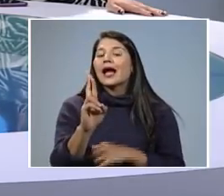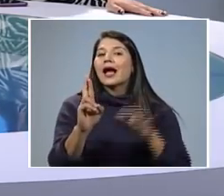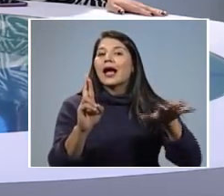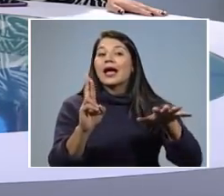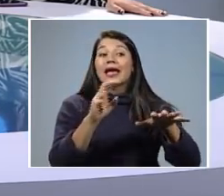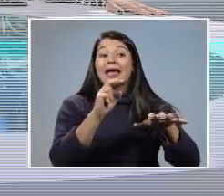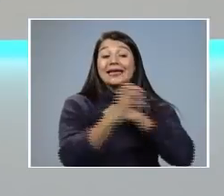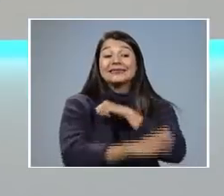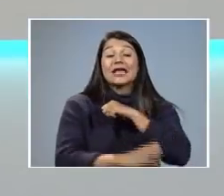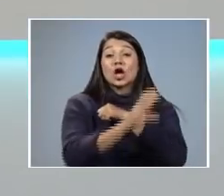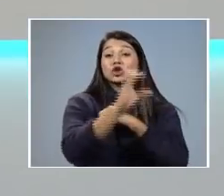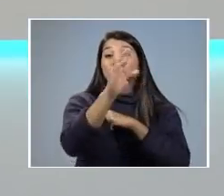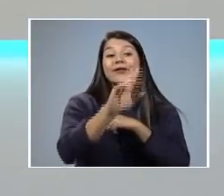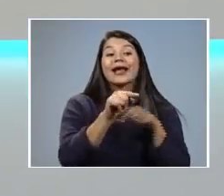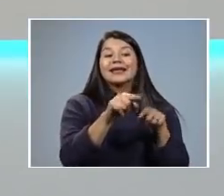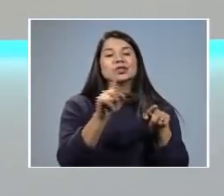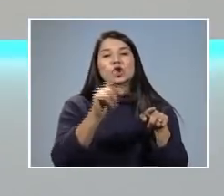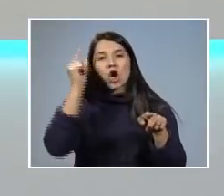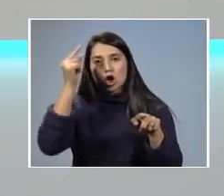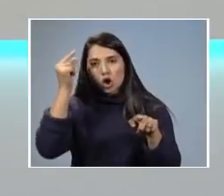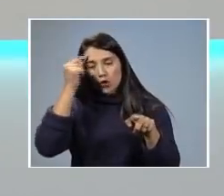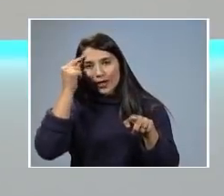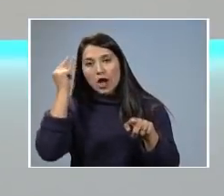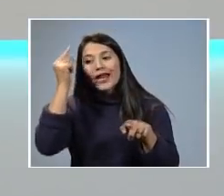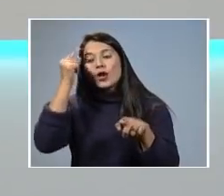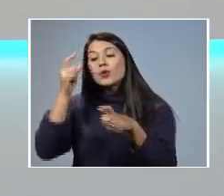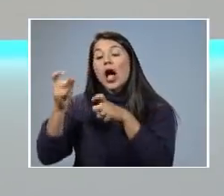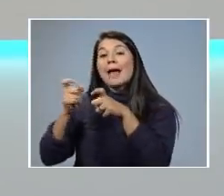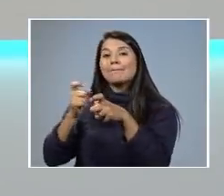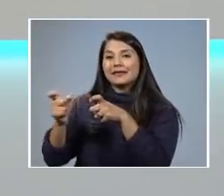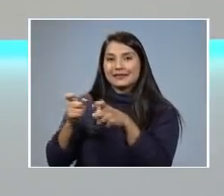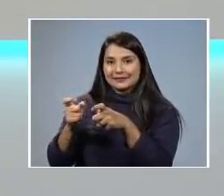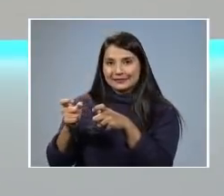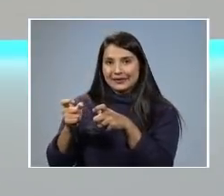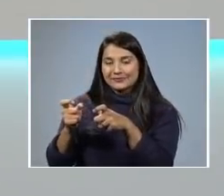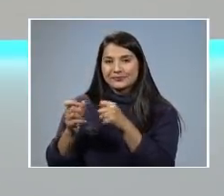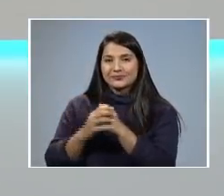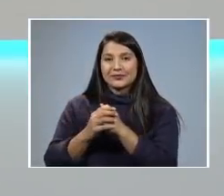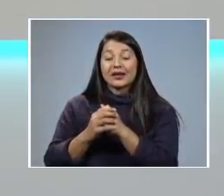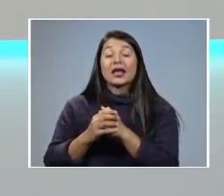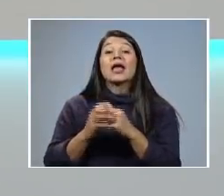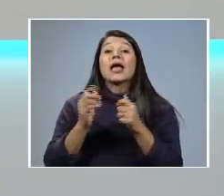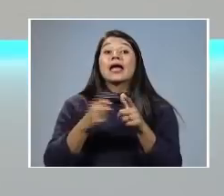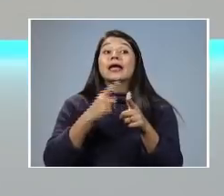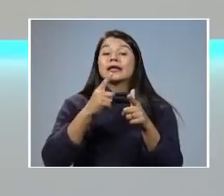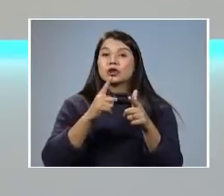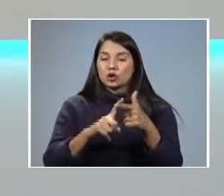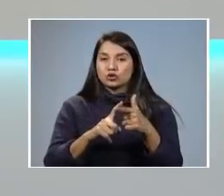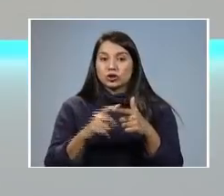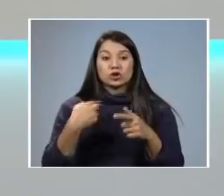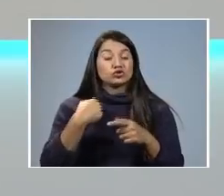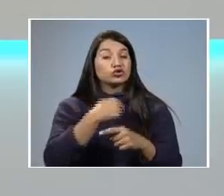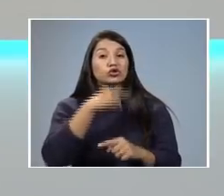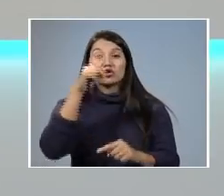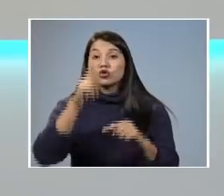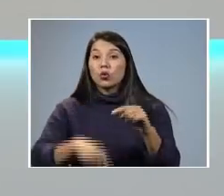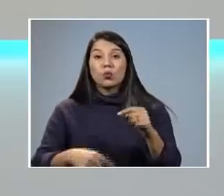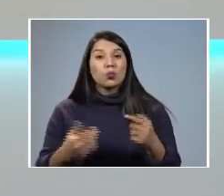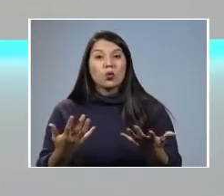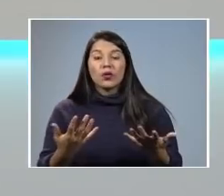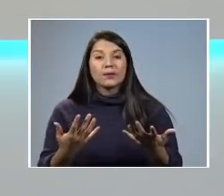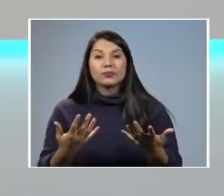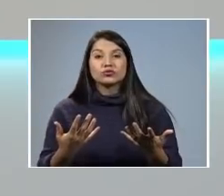administra el Estado, pero el Estado tiene su propia institucionalidad, ¿verdad? Y esto es importante porque no podemos desmantelar lo mejor